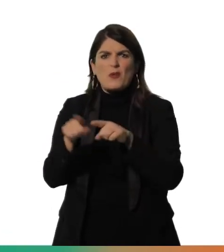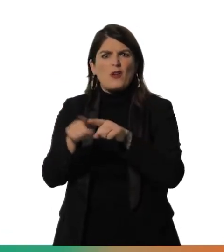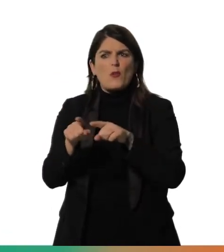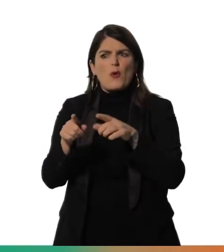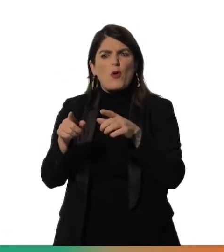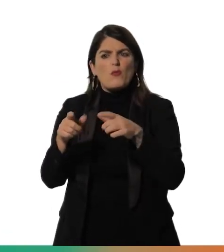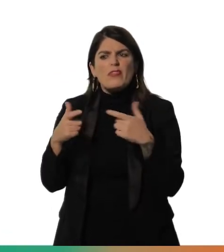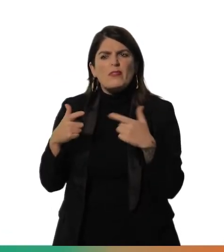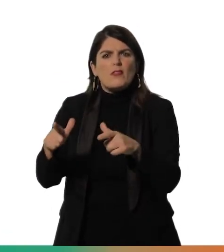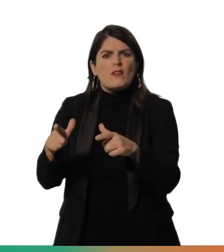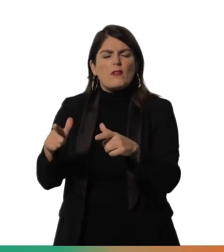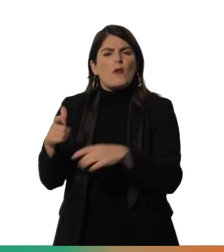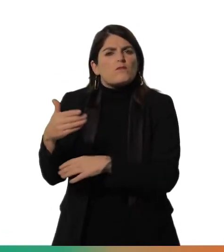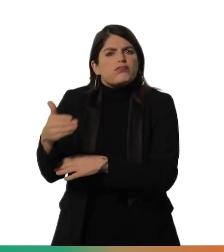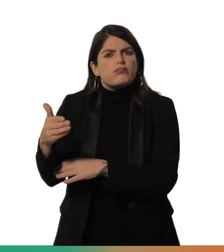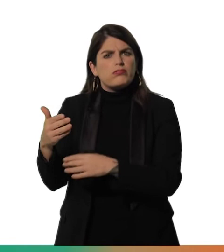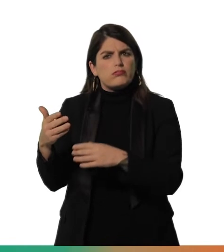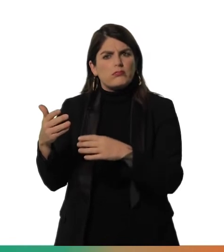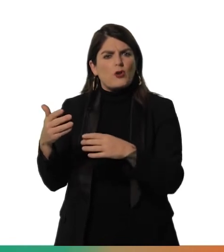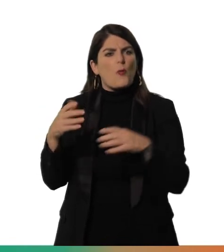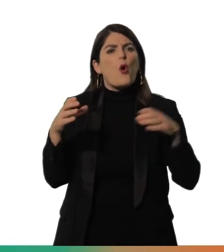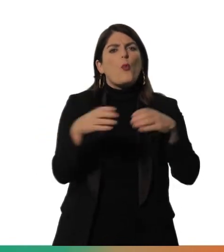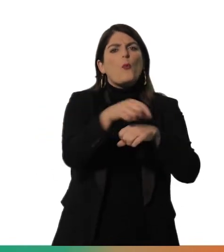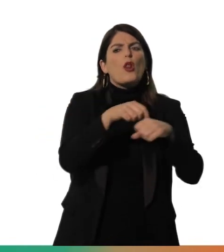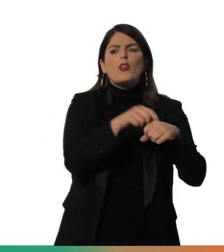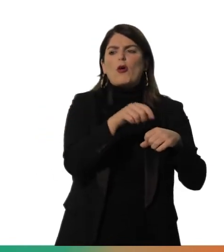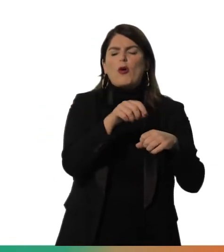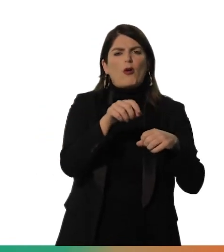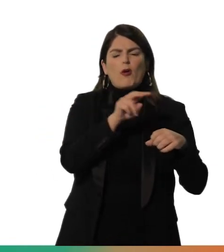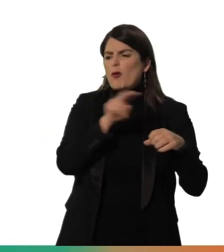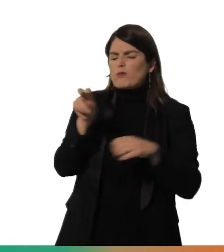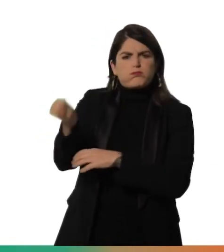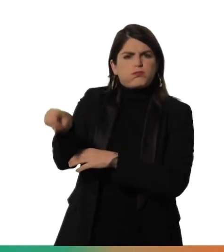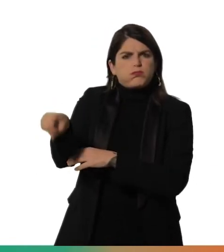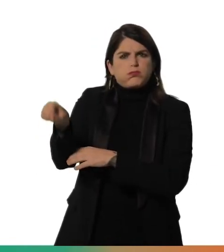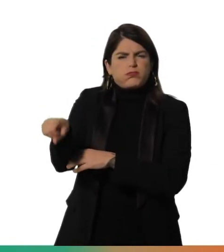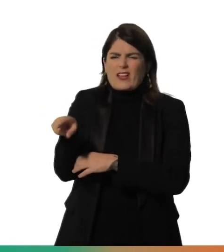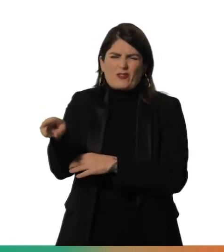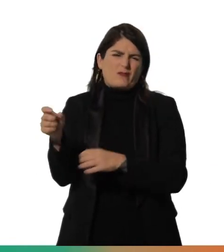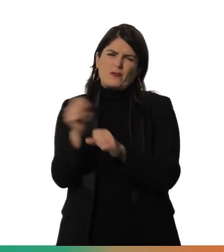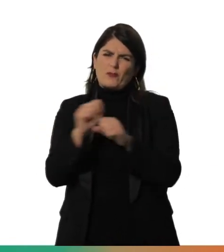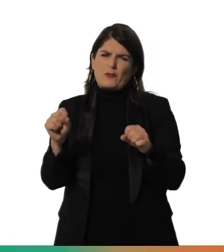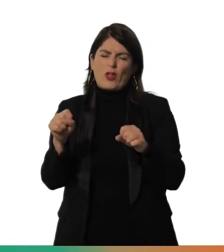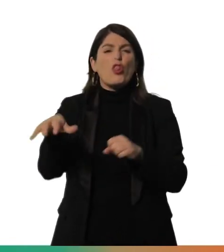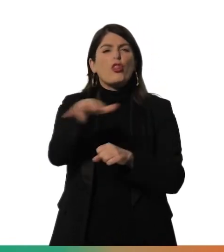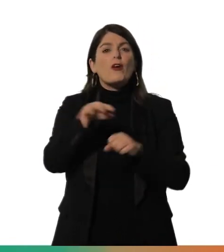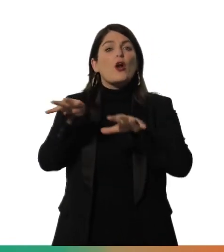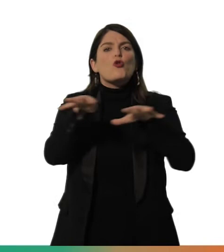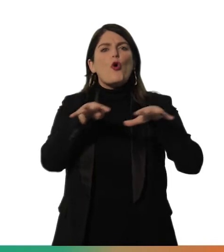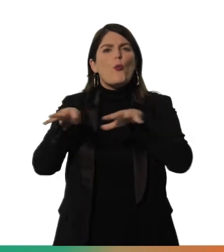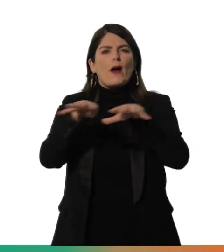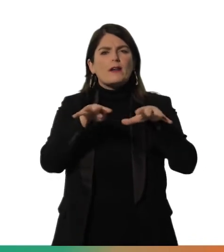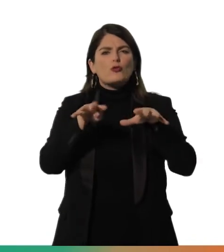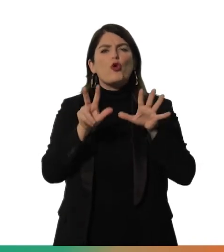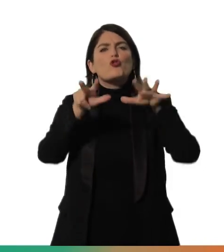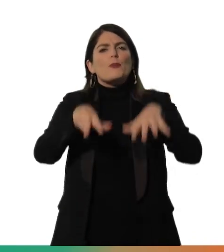un lucro, un deshacer de los políticos, un abandono total. No puede ser que Nou Barris,